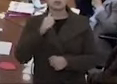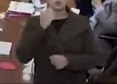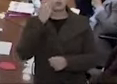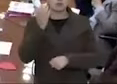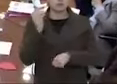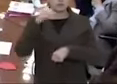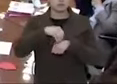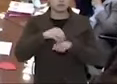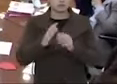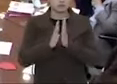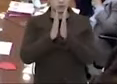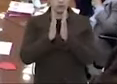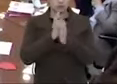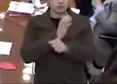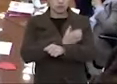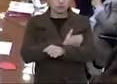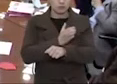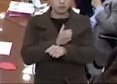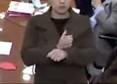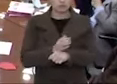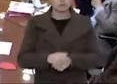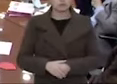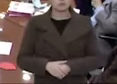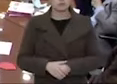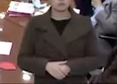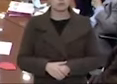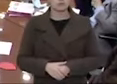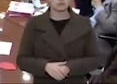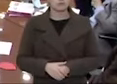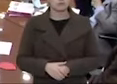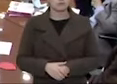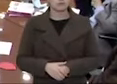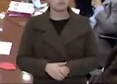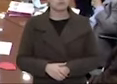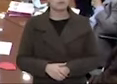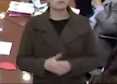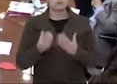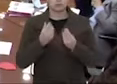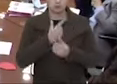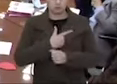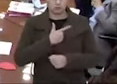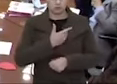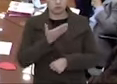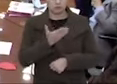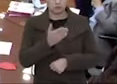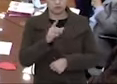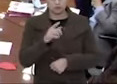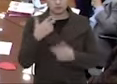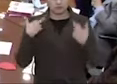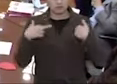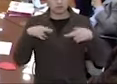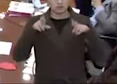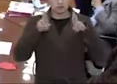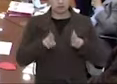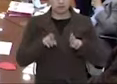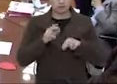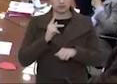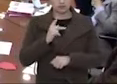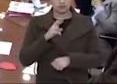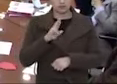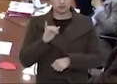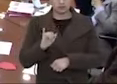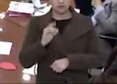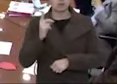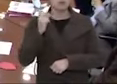en cuenta que el fiscal es acusado ahora por los funcionarios duartistas de este delito de tortura psicológica finalmente